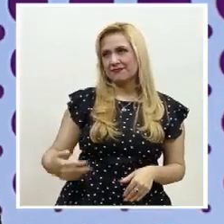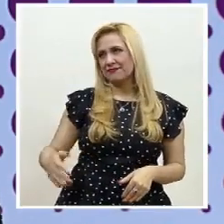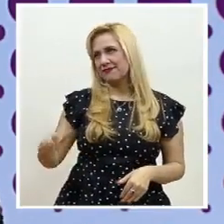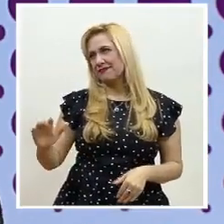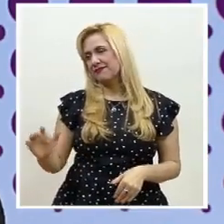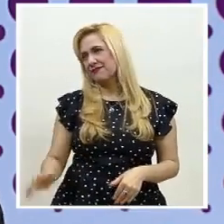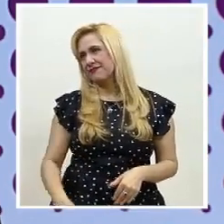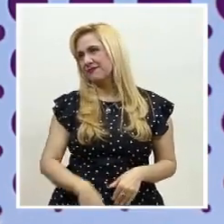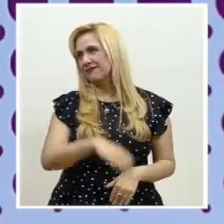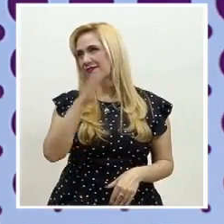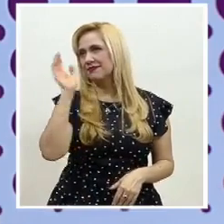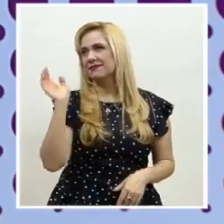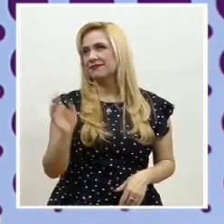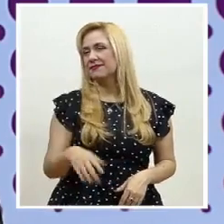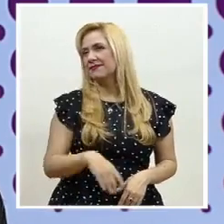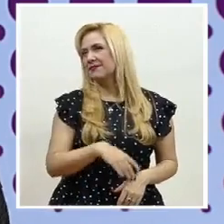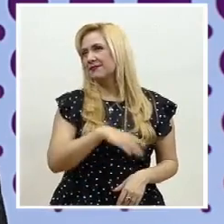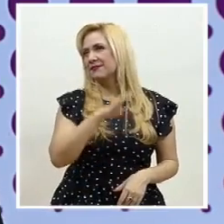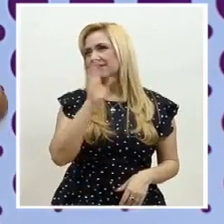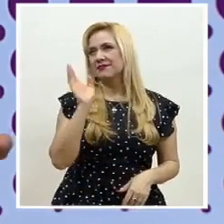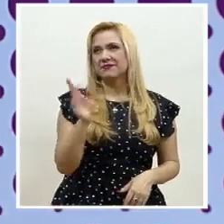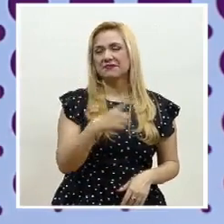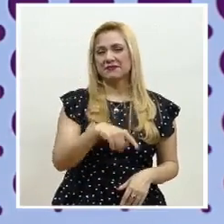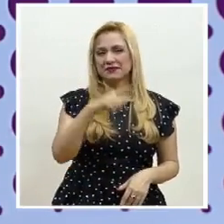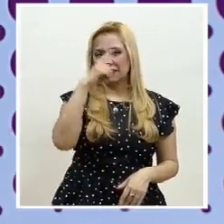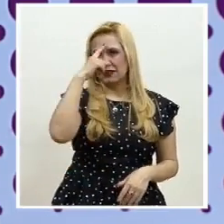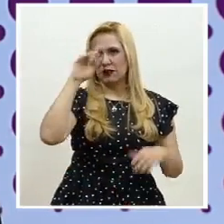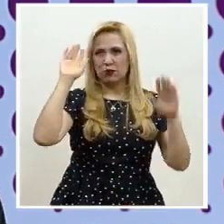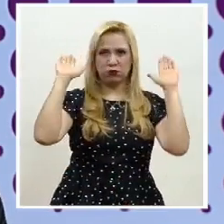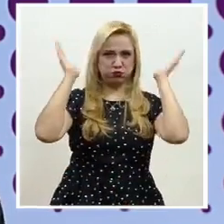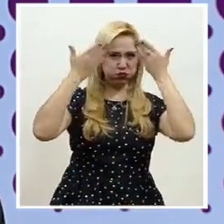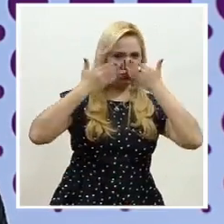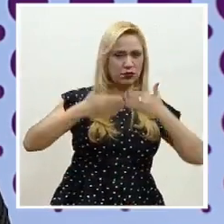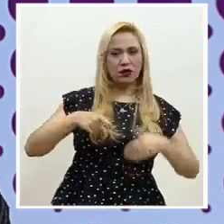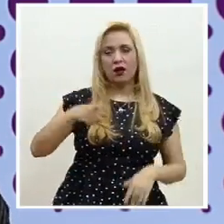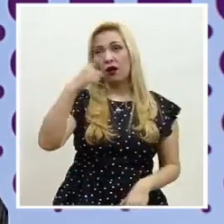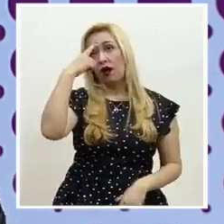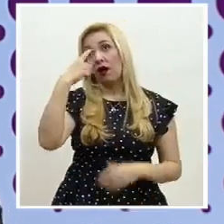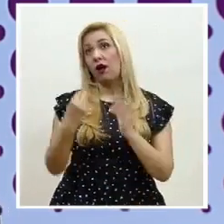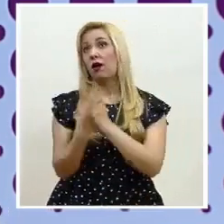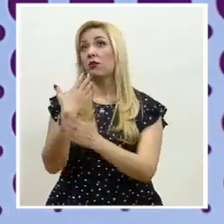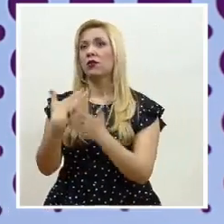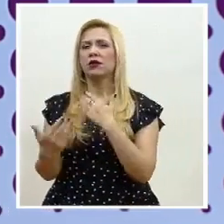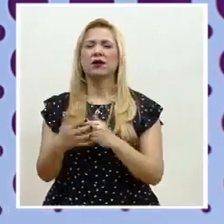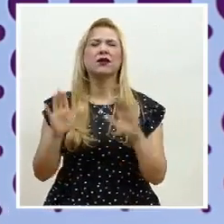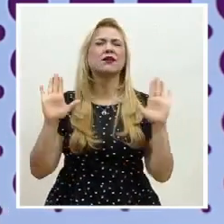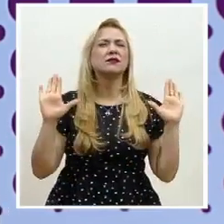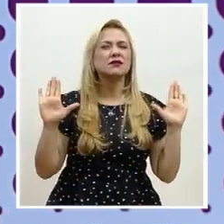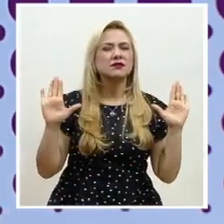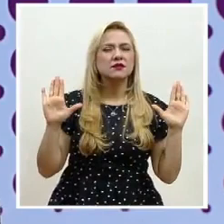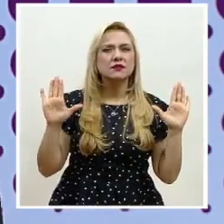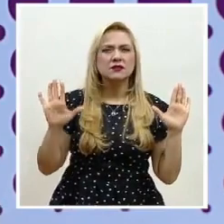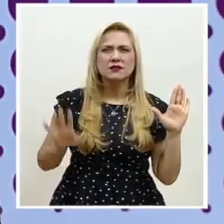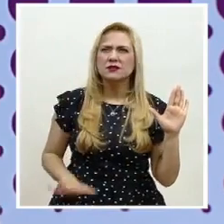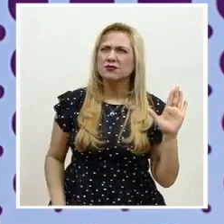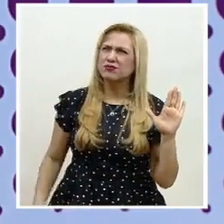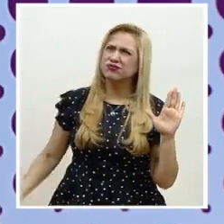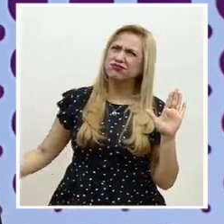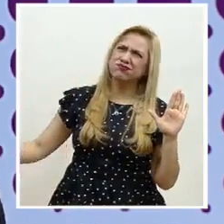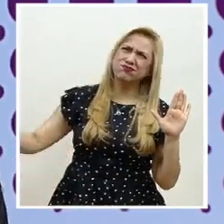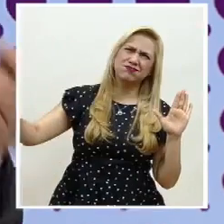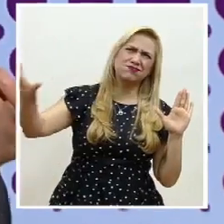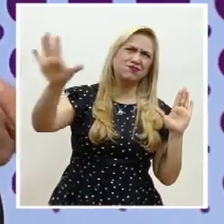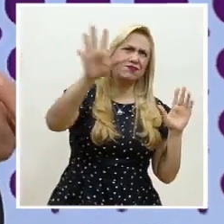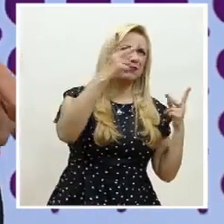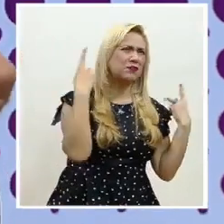a veces la reducen a visiones de liberales o conservadores, olvidan que hay una cantidad de personas y de universos intelectivos